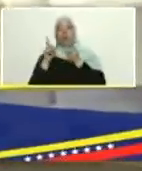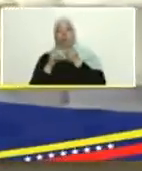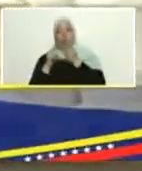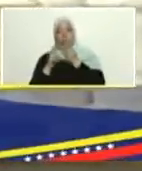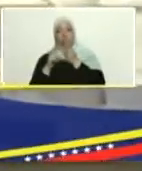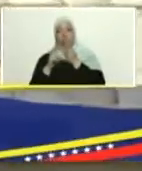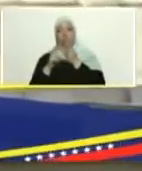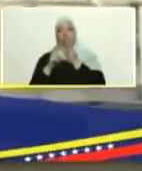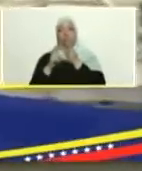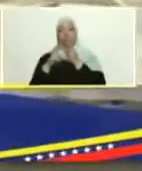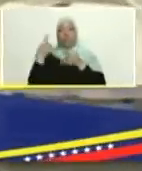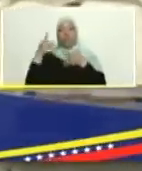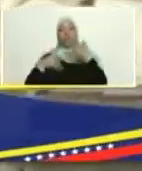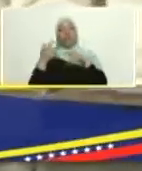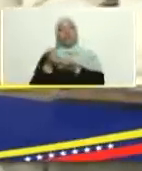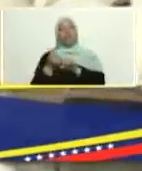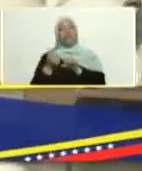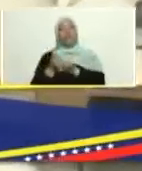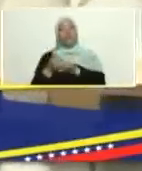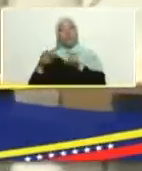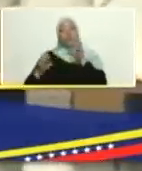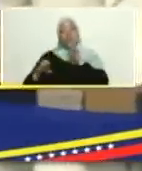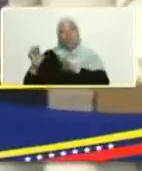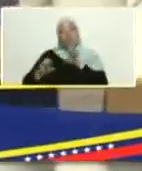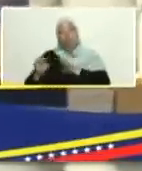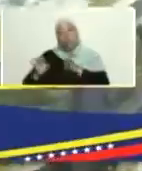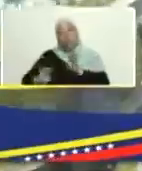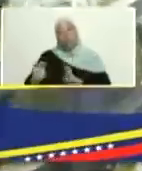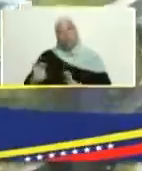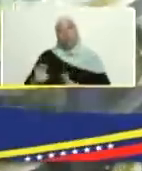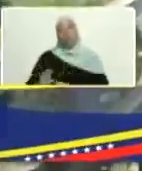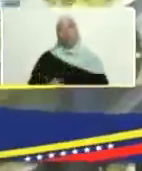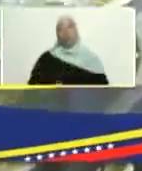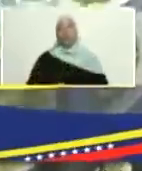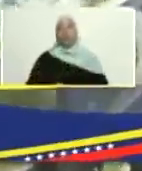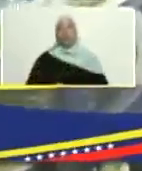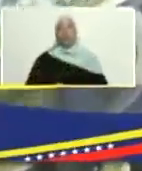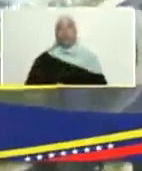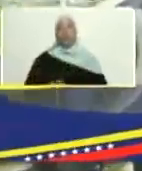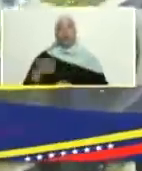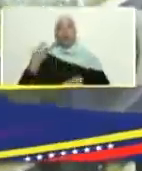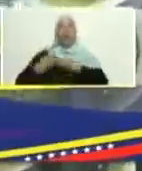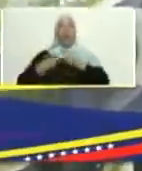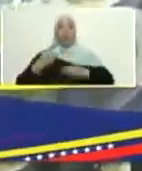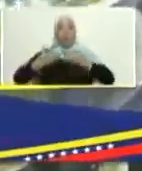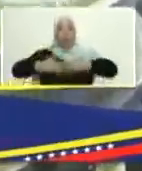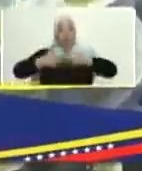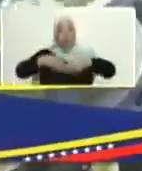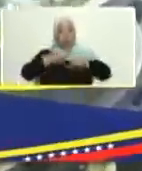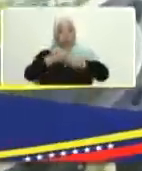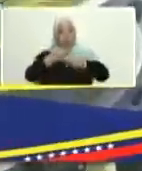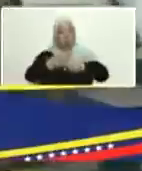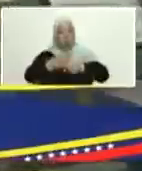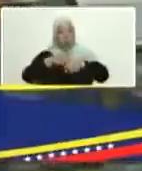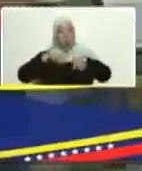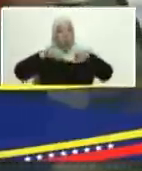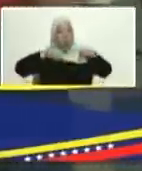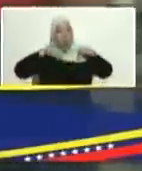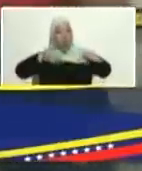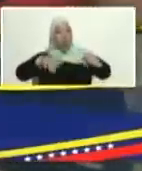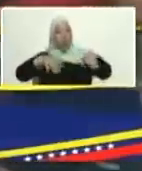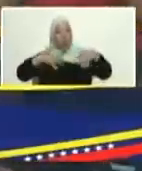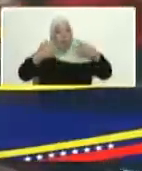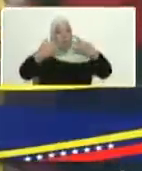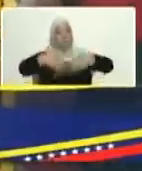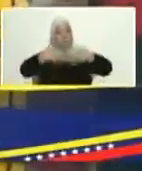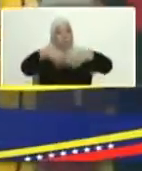fueron los que realizaron una inventiva sobre esta máquina. Esta máquina se llama